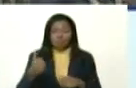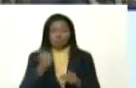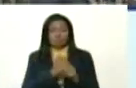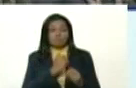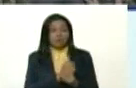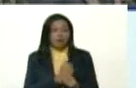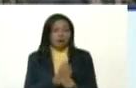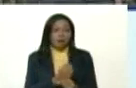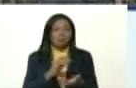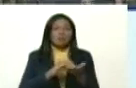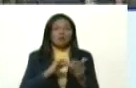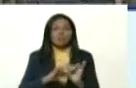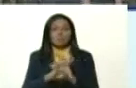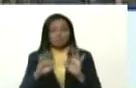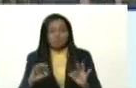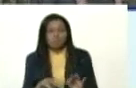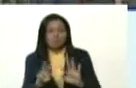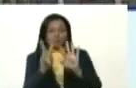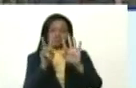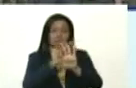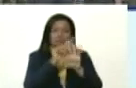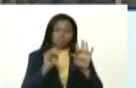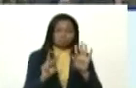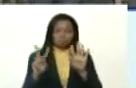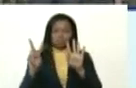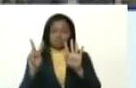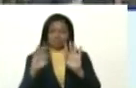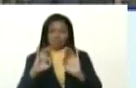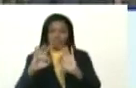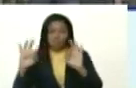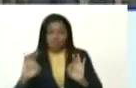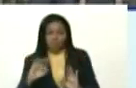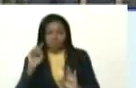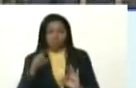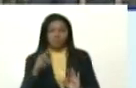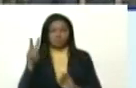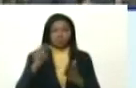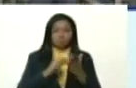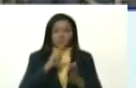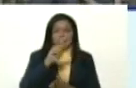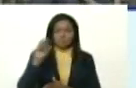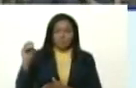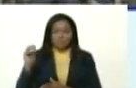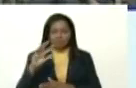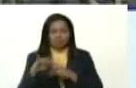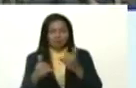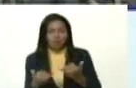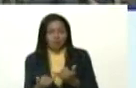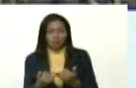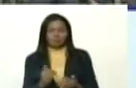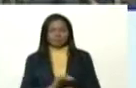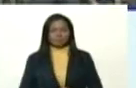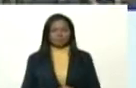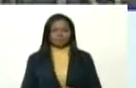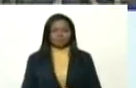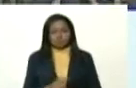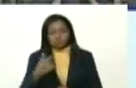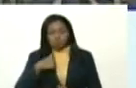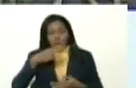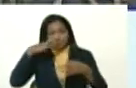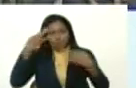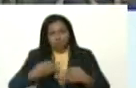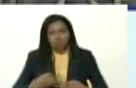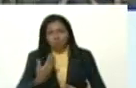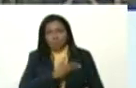función de aplicar esas 7 líneas, que es el reto de este 2020. Y le aseguro, presidente, por